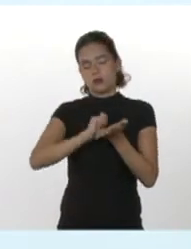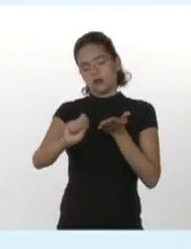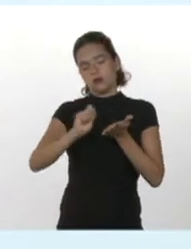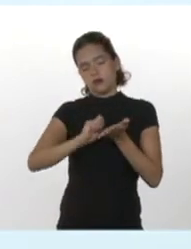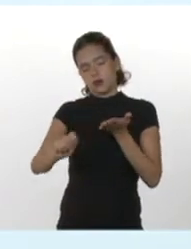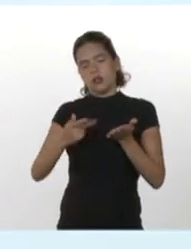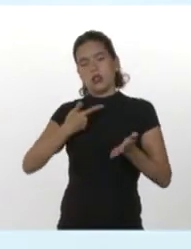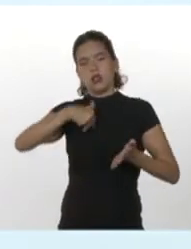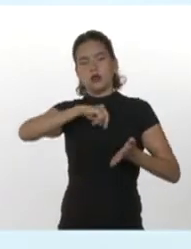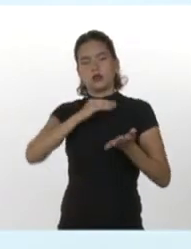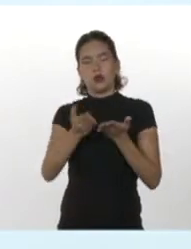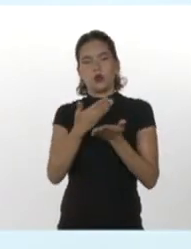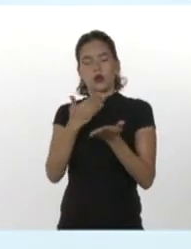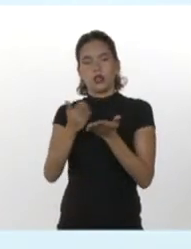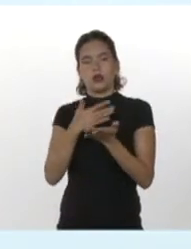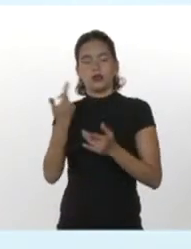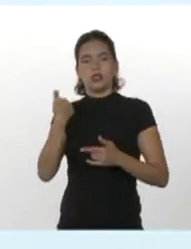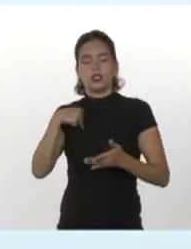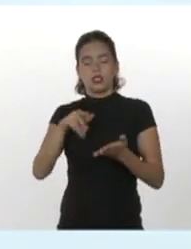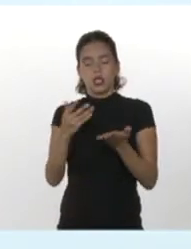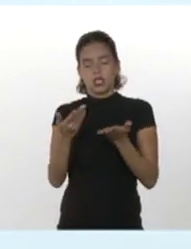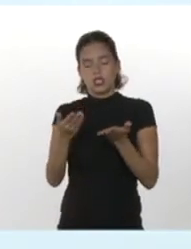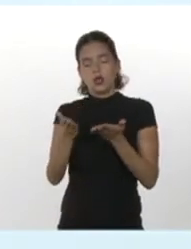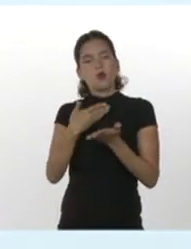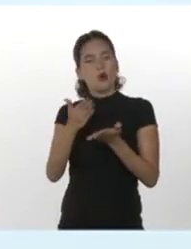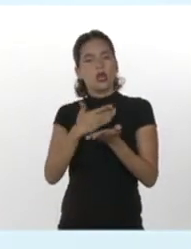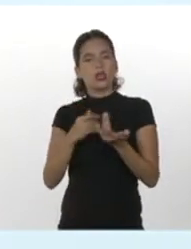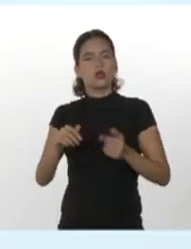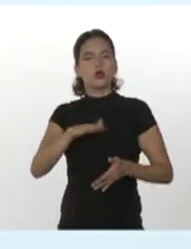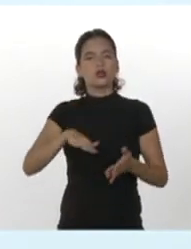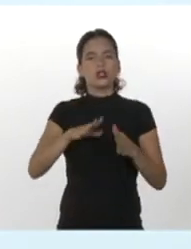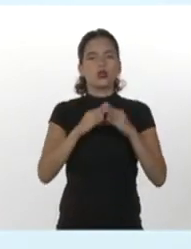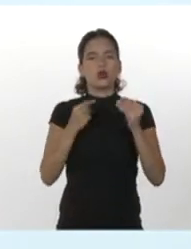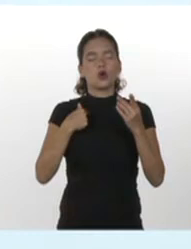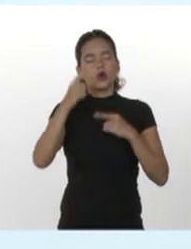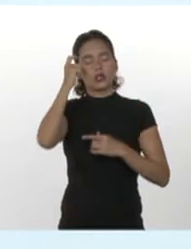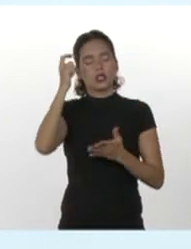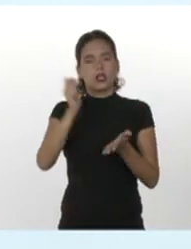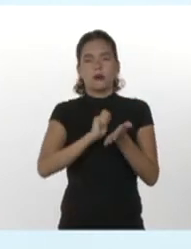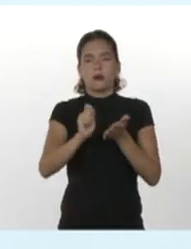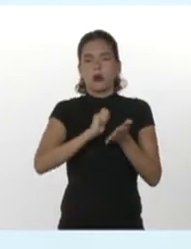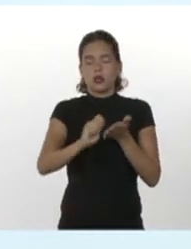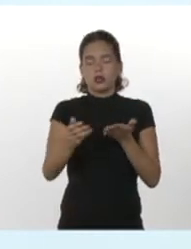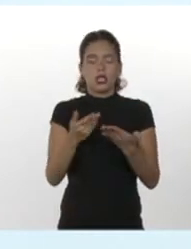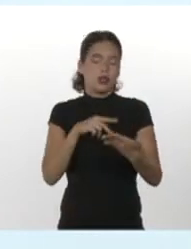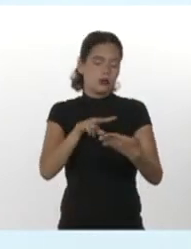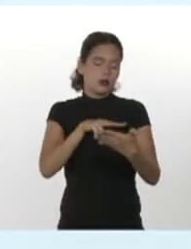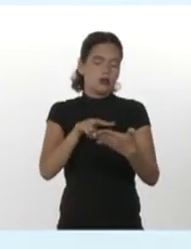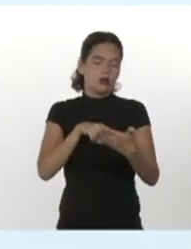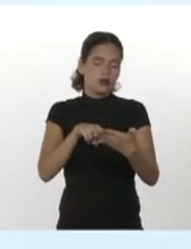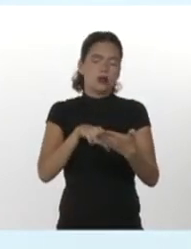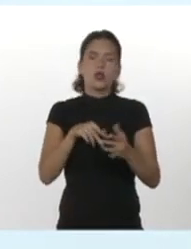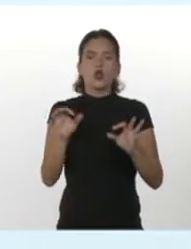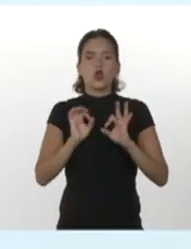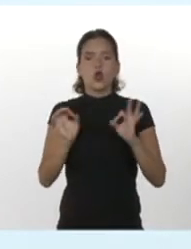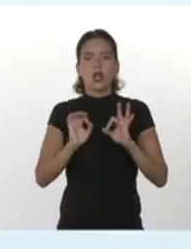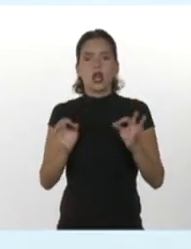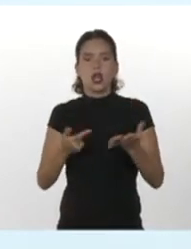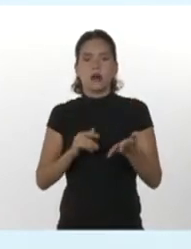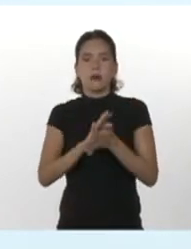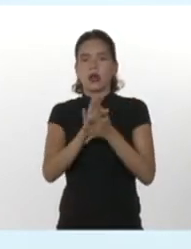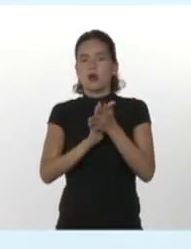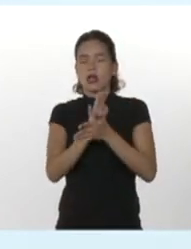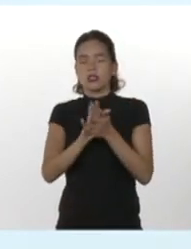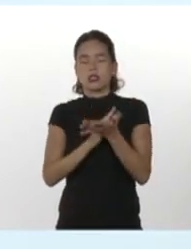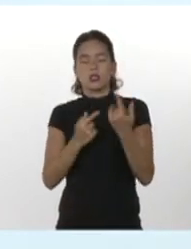nuestro cuaderno, tener ese cuaderno de vocabulario donde día a día las vamos a anotar, las vamos a revisar, no solamente con las